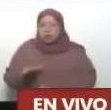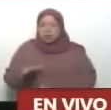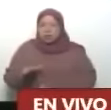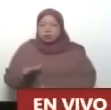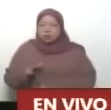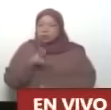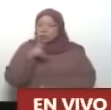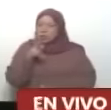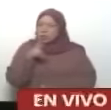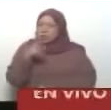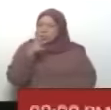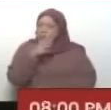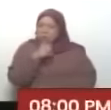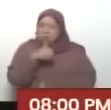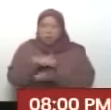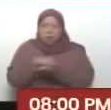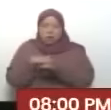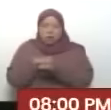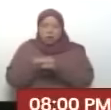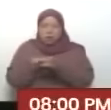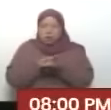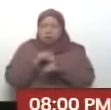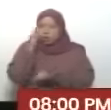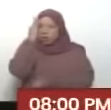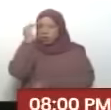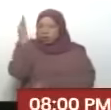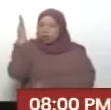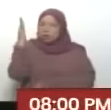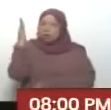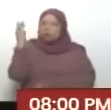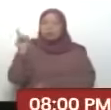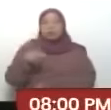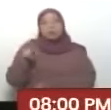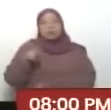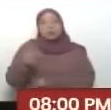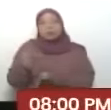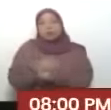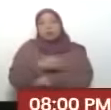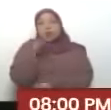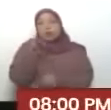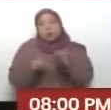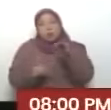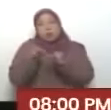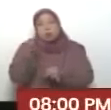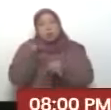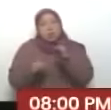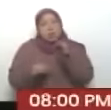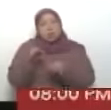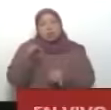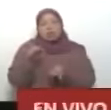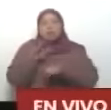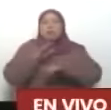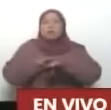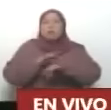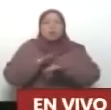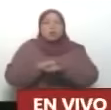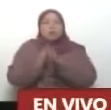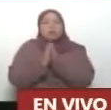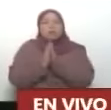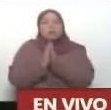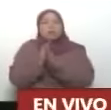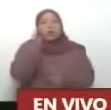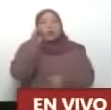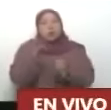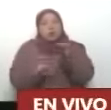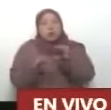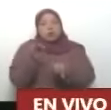Eso es imperdonable. Y más temprano que tarde tiene que haber justicia. Clamo por la justicia contra